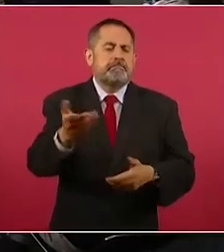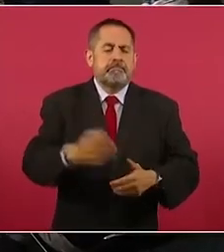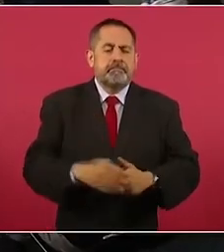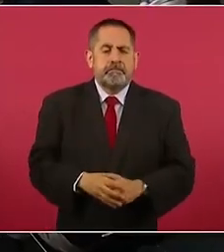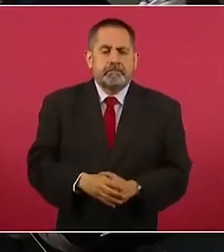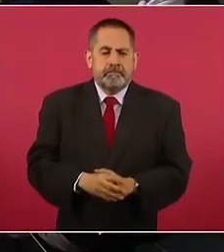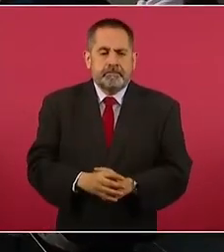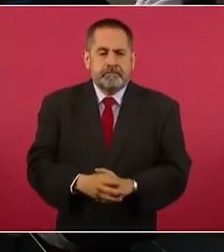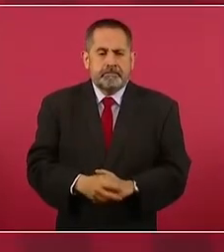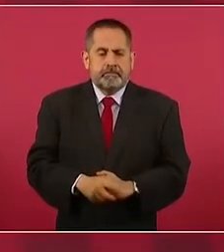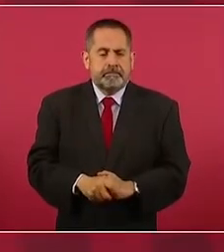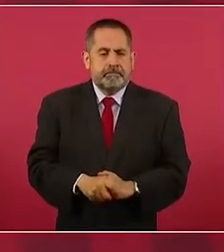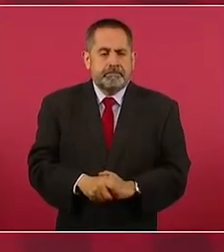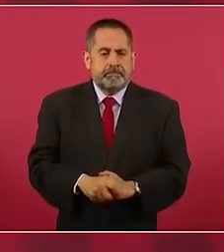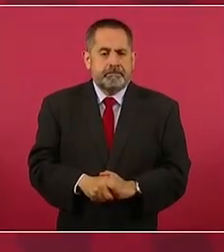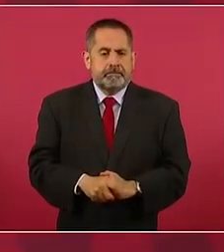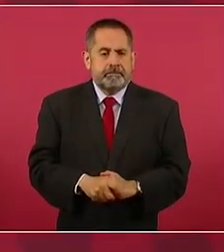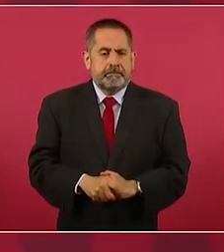Pues me